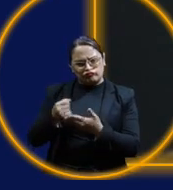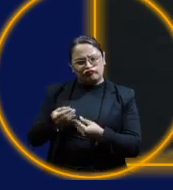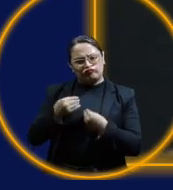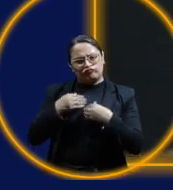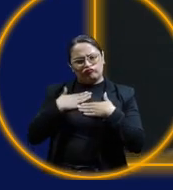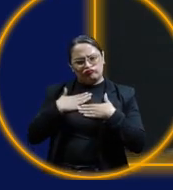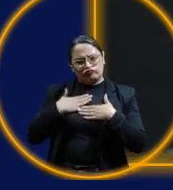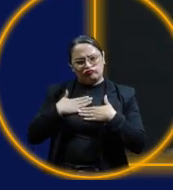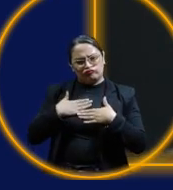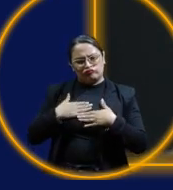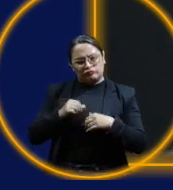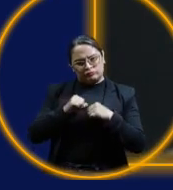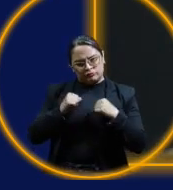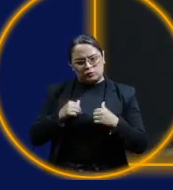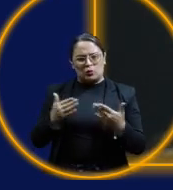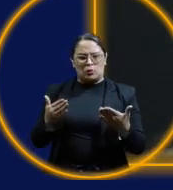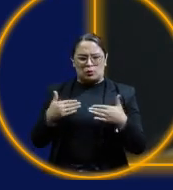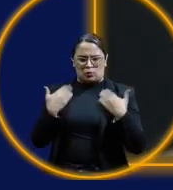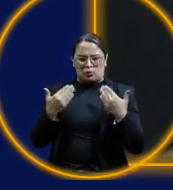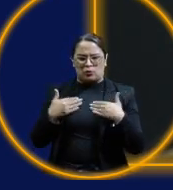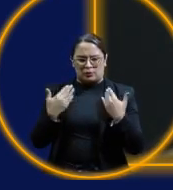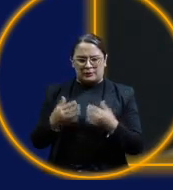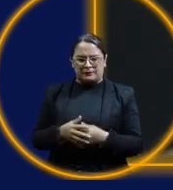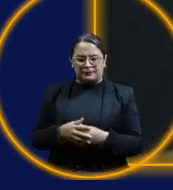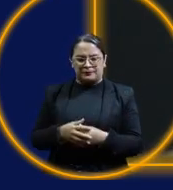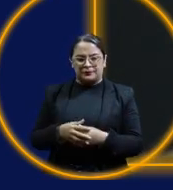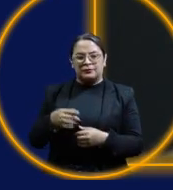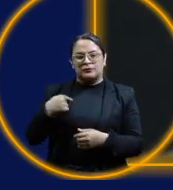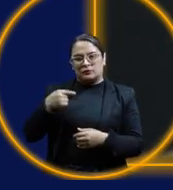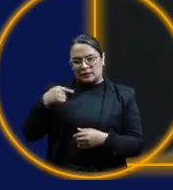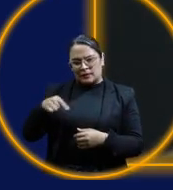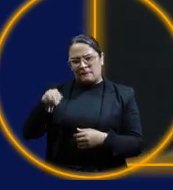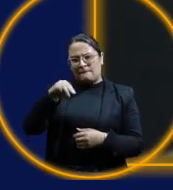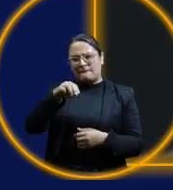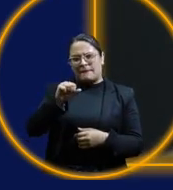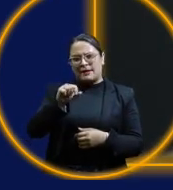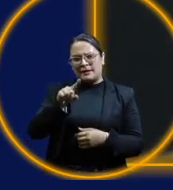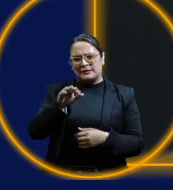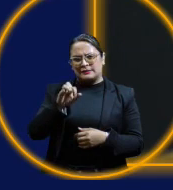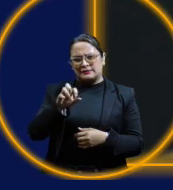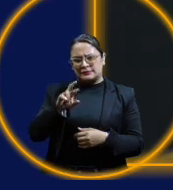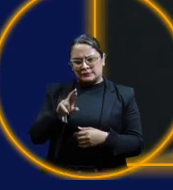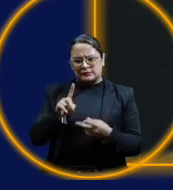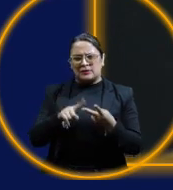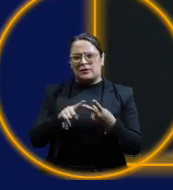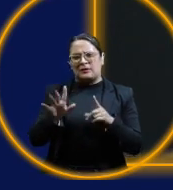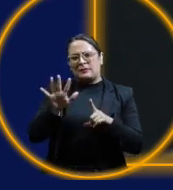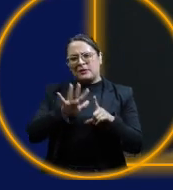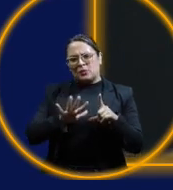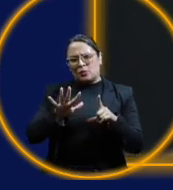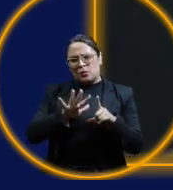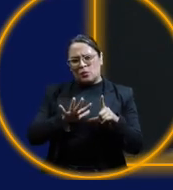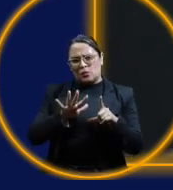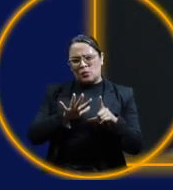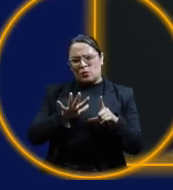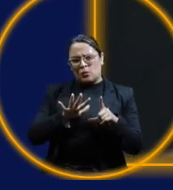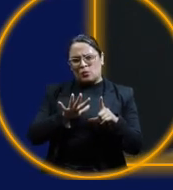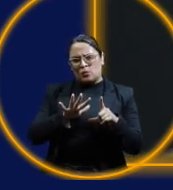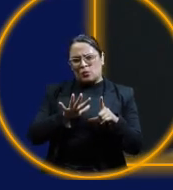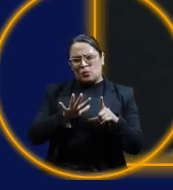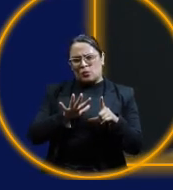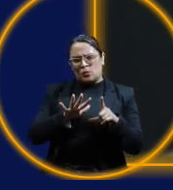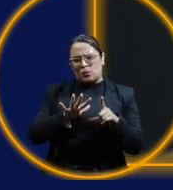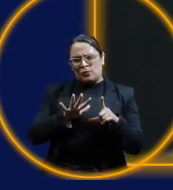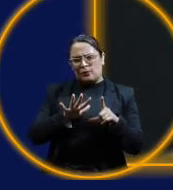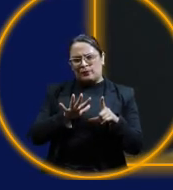sentir que mi corazón está bien entonces yo fui con Master con el video Jack